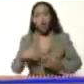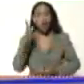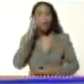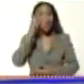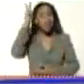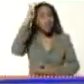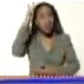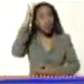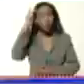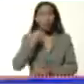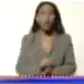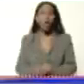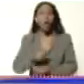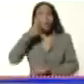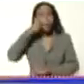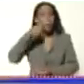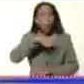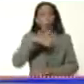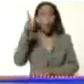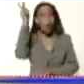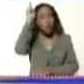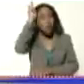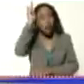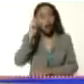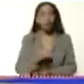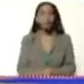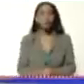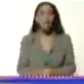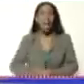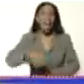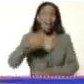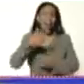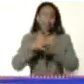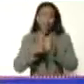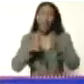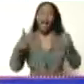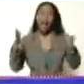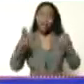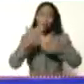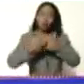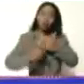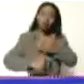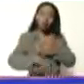de pueblos indígenas, de un gran avance cultural,